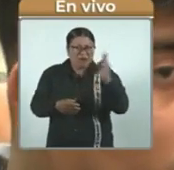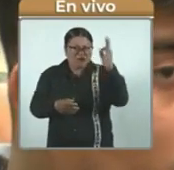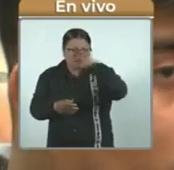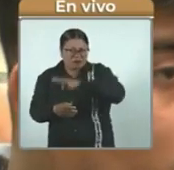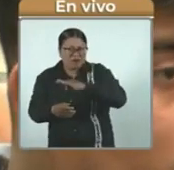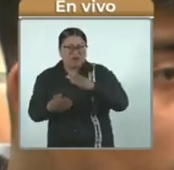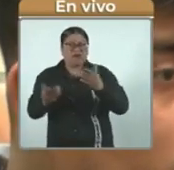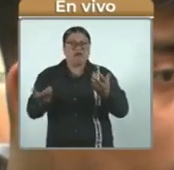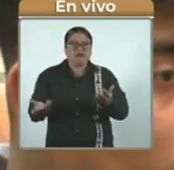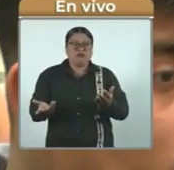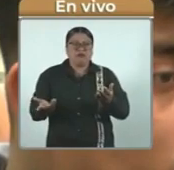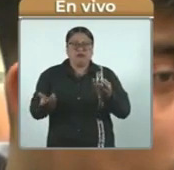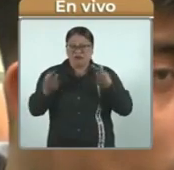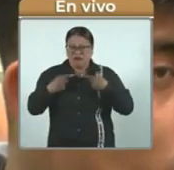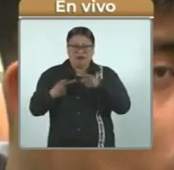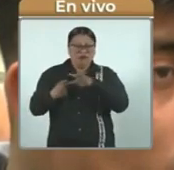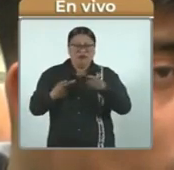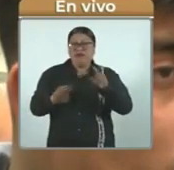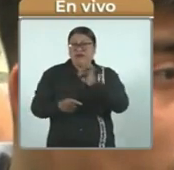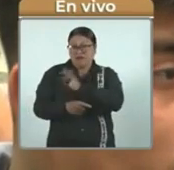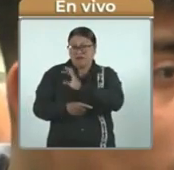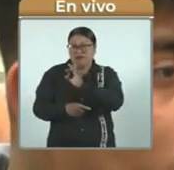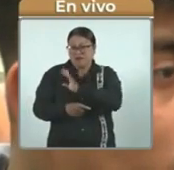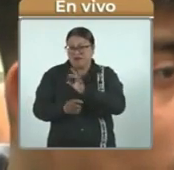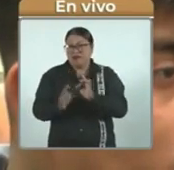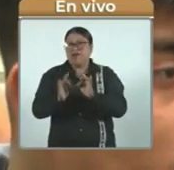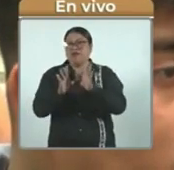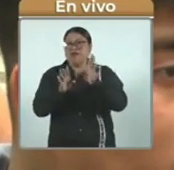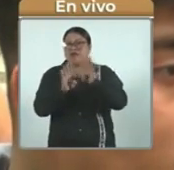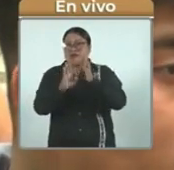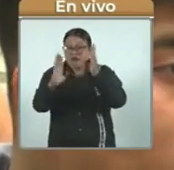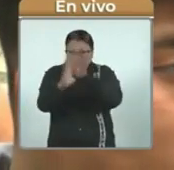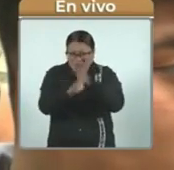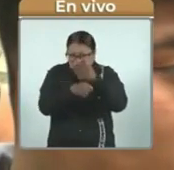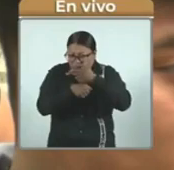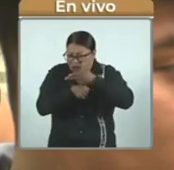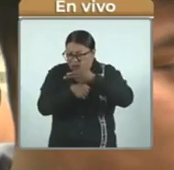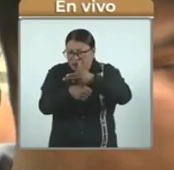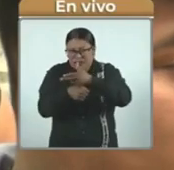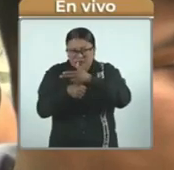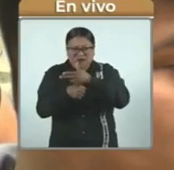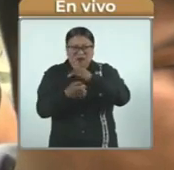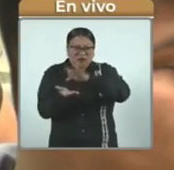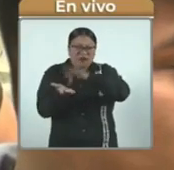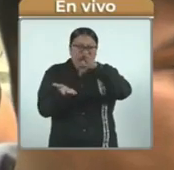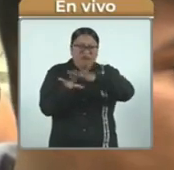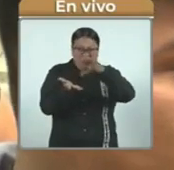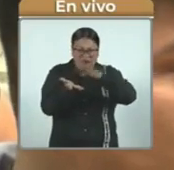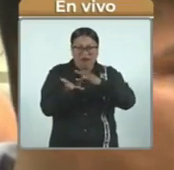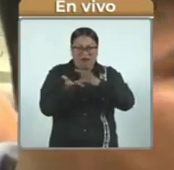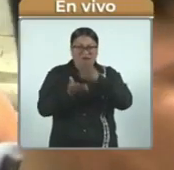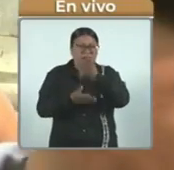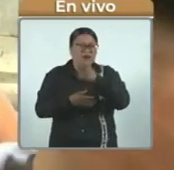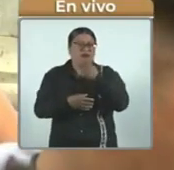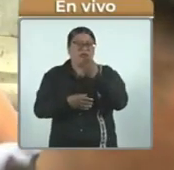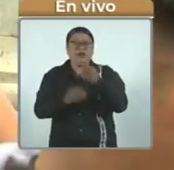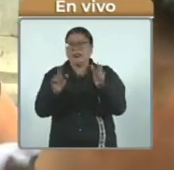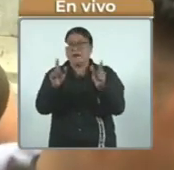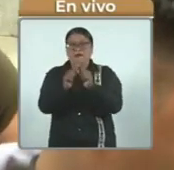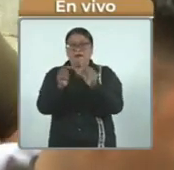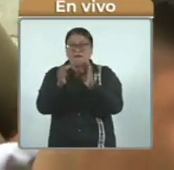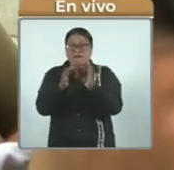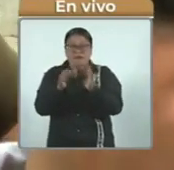pues teme la ciudadanía que sea pues algún espionaje. Y finalmente, pues nada más comentar respecto